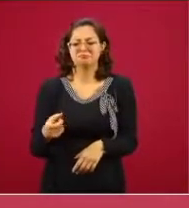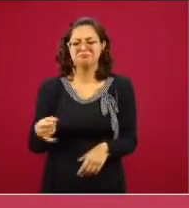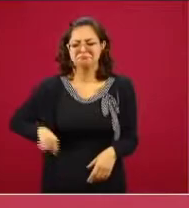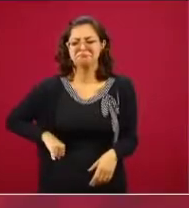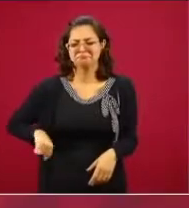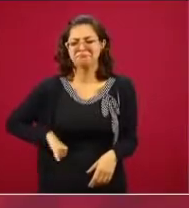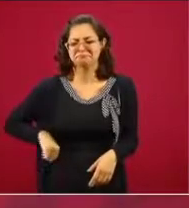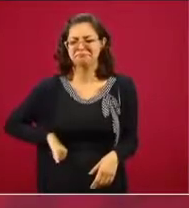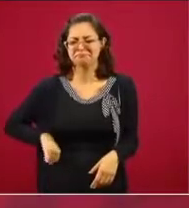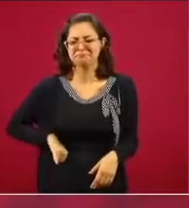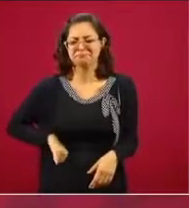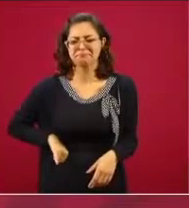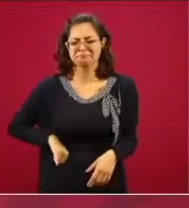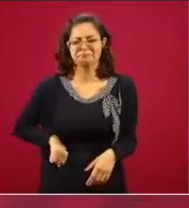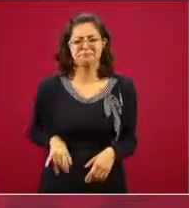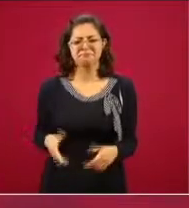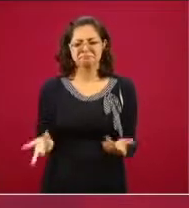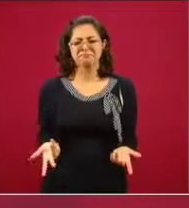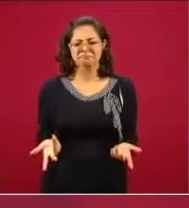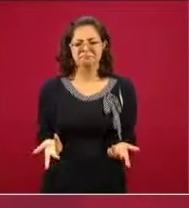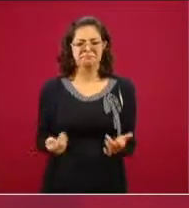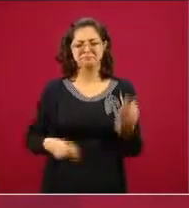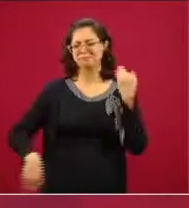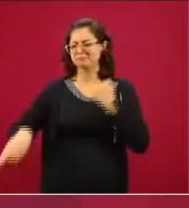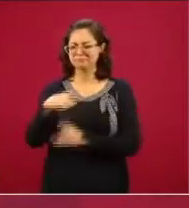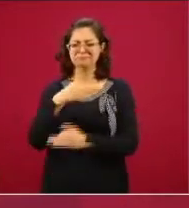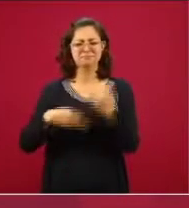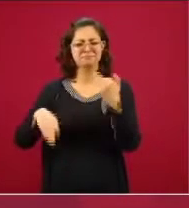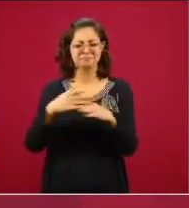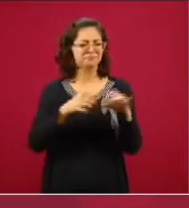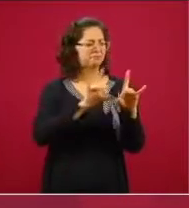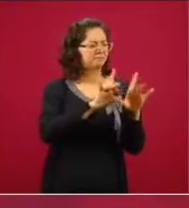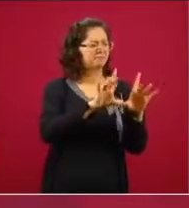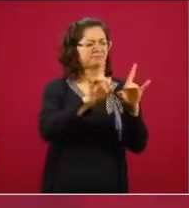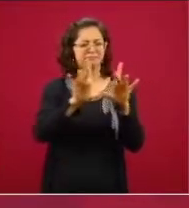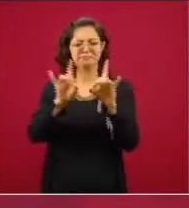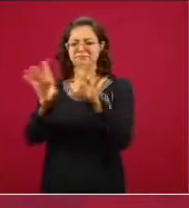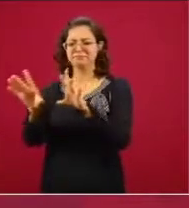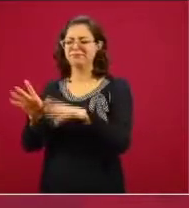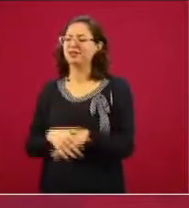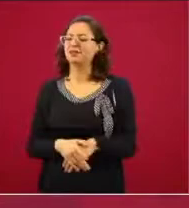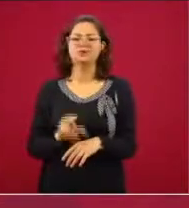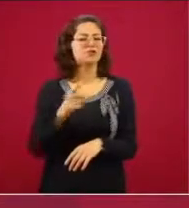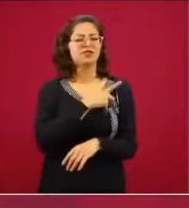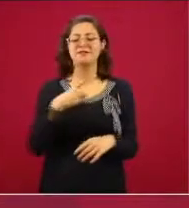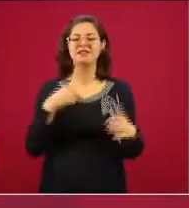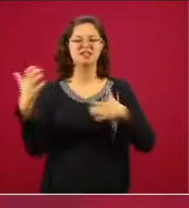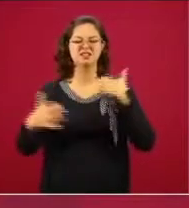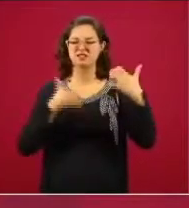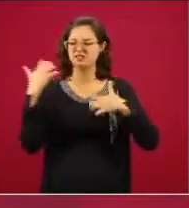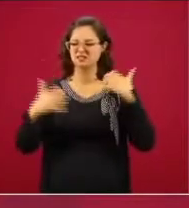interesante todo lo que está sucediendo. Nada más no enojarnos,